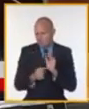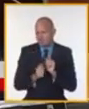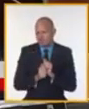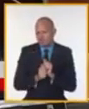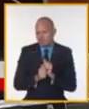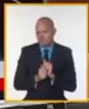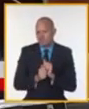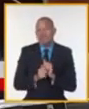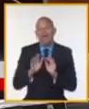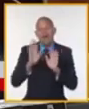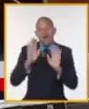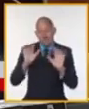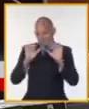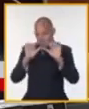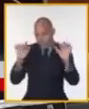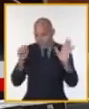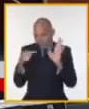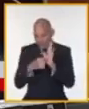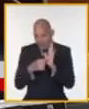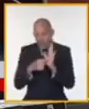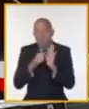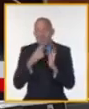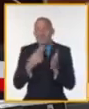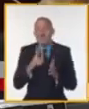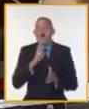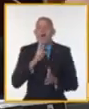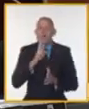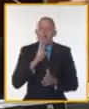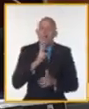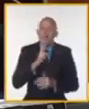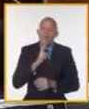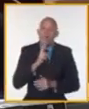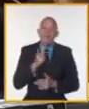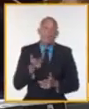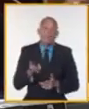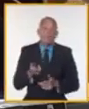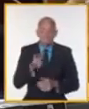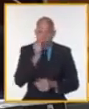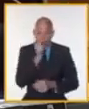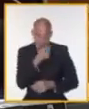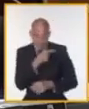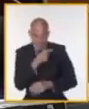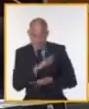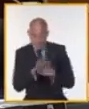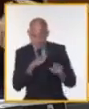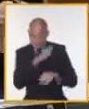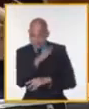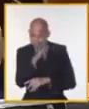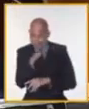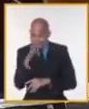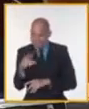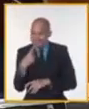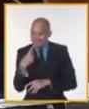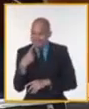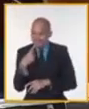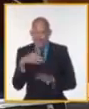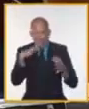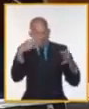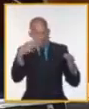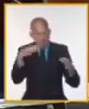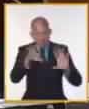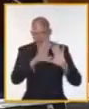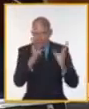relacionado estrechamente con el agua también, porque nuestro secretario, o el compañero Morales, cuando hace el recorrido, entonces todos esos documentos, todas